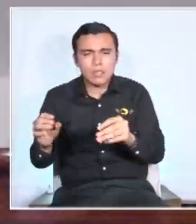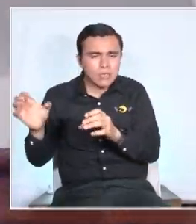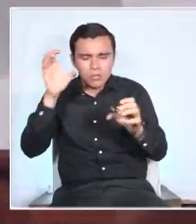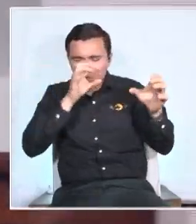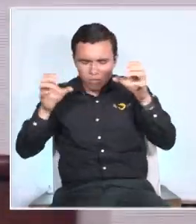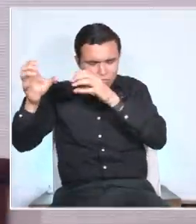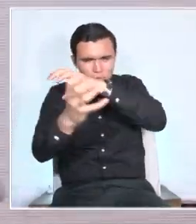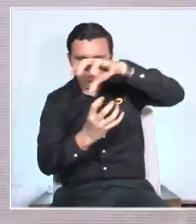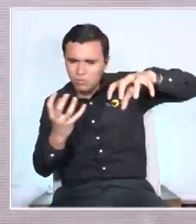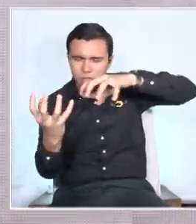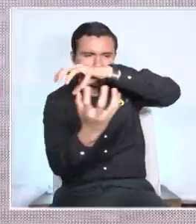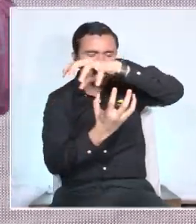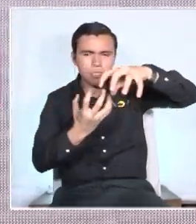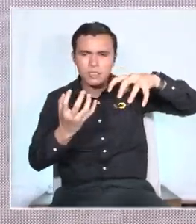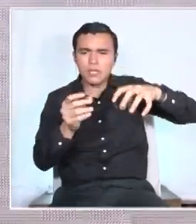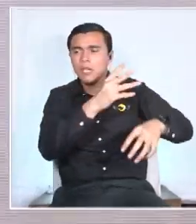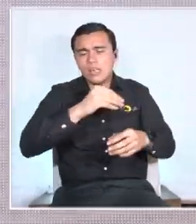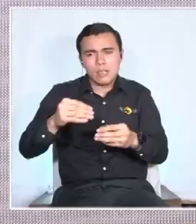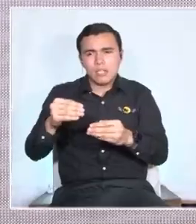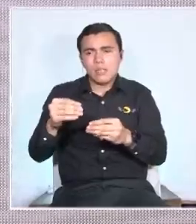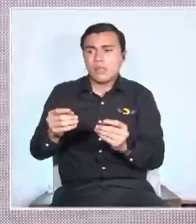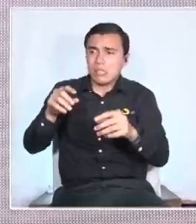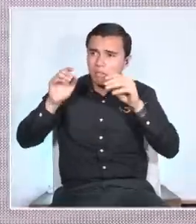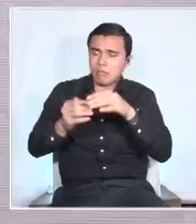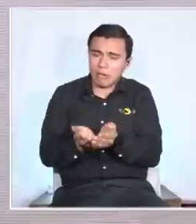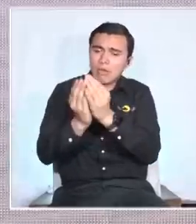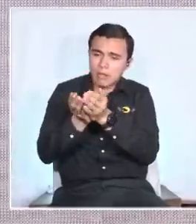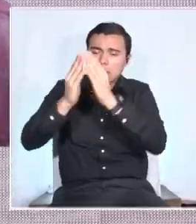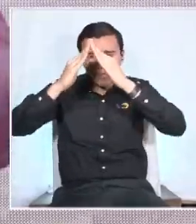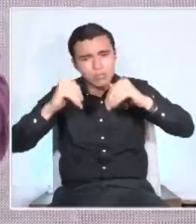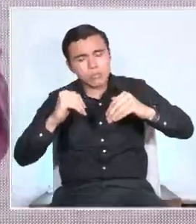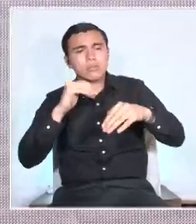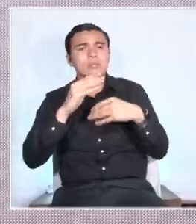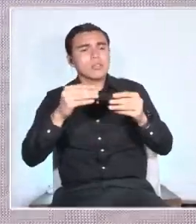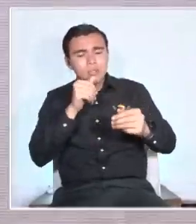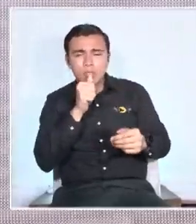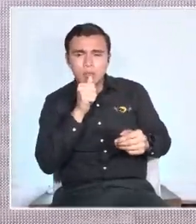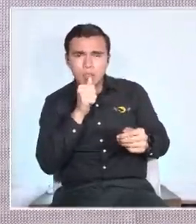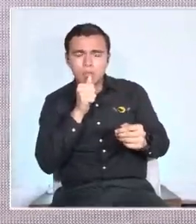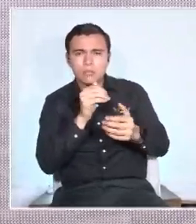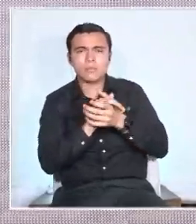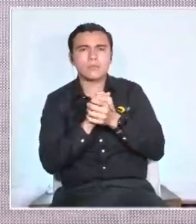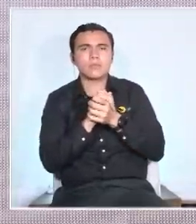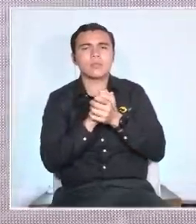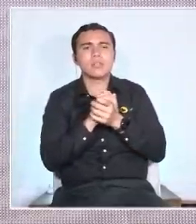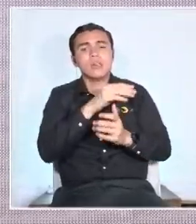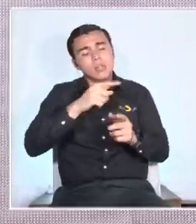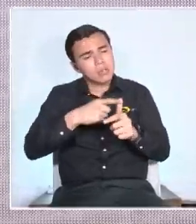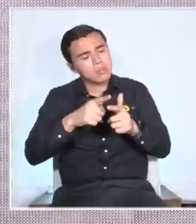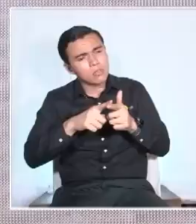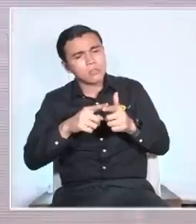una tormenta, y desbarató la barca y todos cayeron al agua. Y